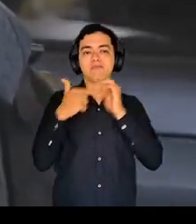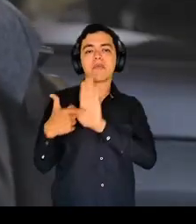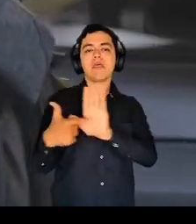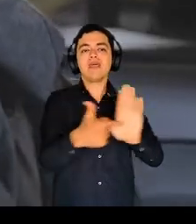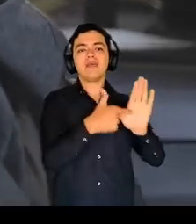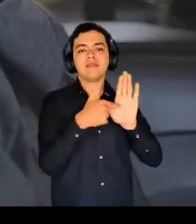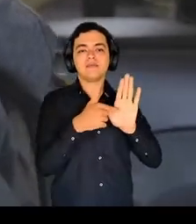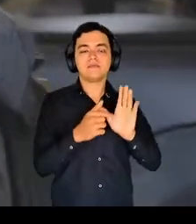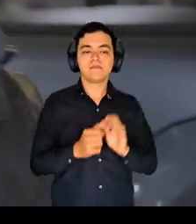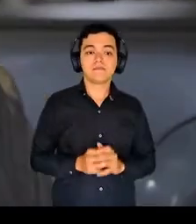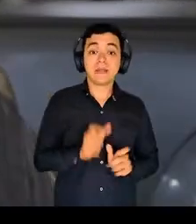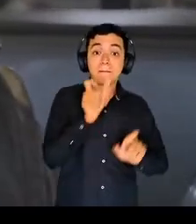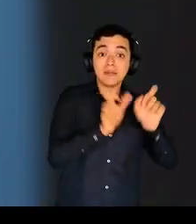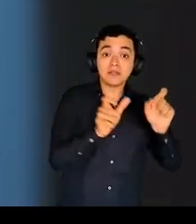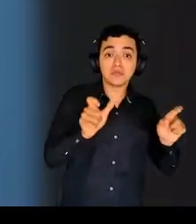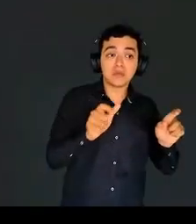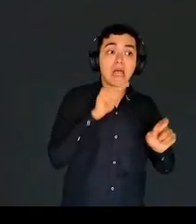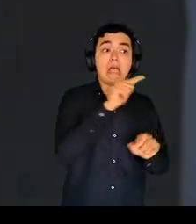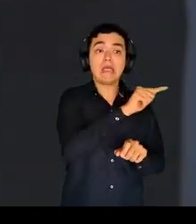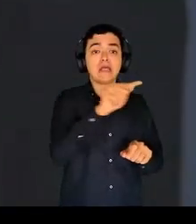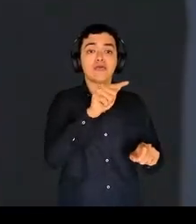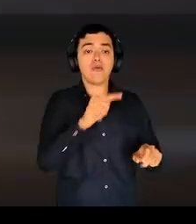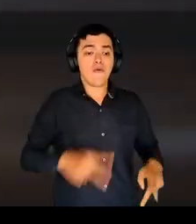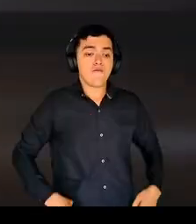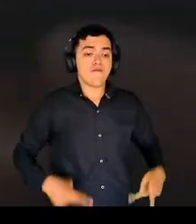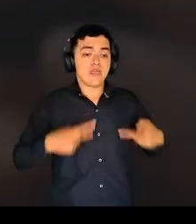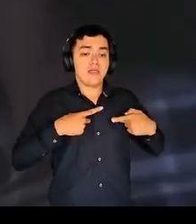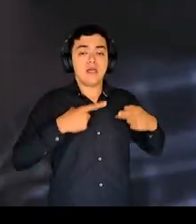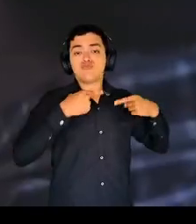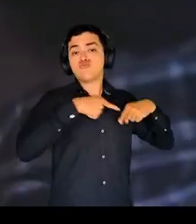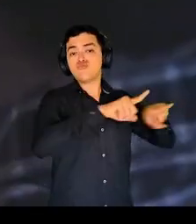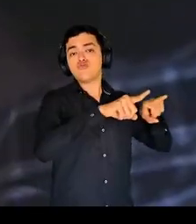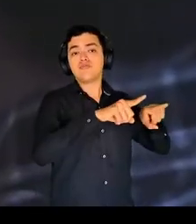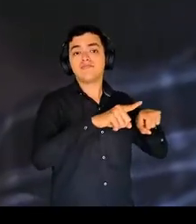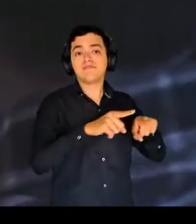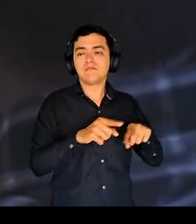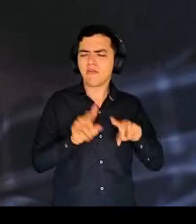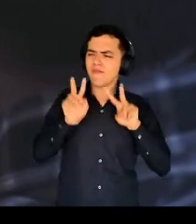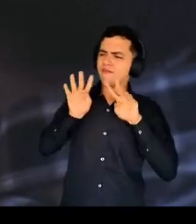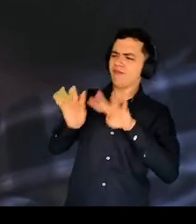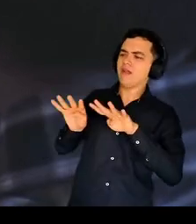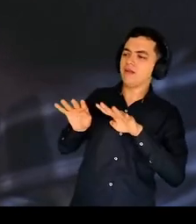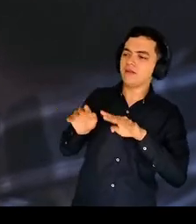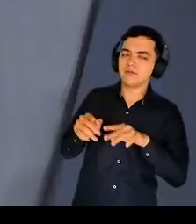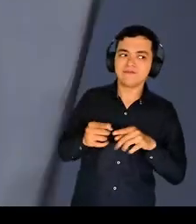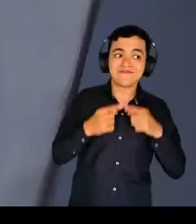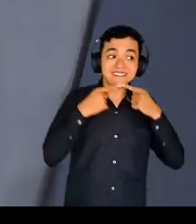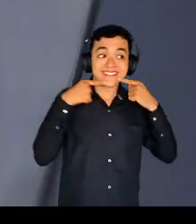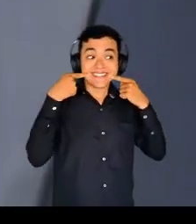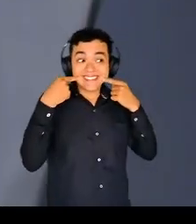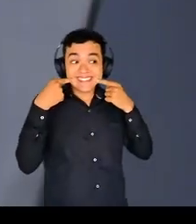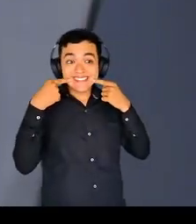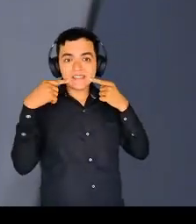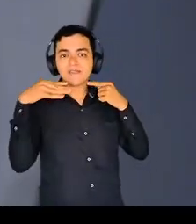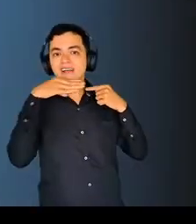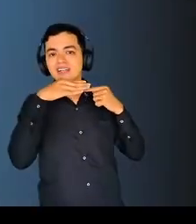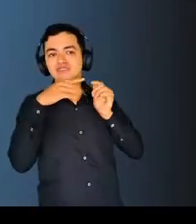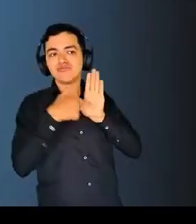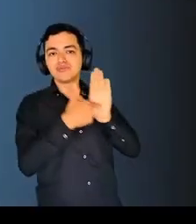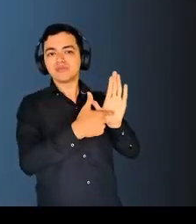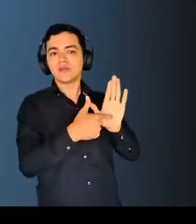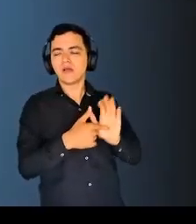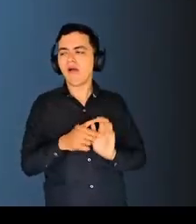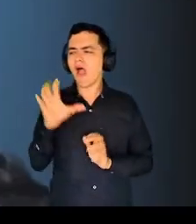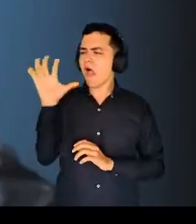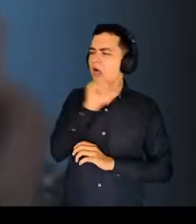La gente se distrae en sus vidas, asumiendo que por estar sonriendo está bien, sin percatarse que puede ser la manera de ocultar